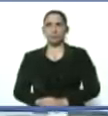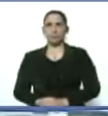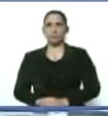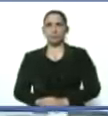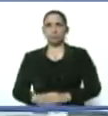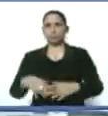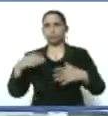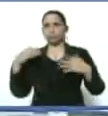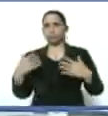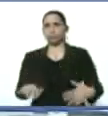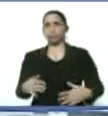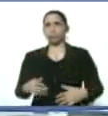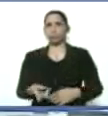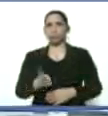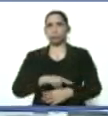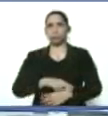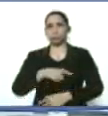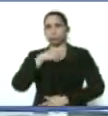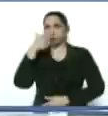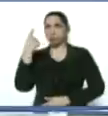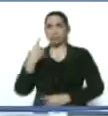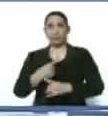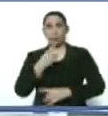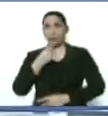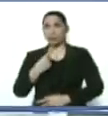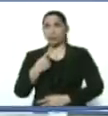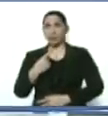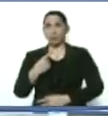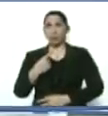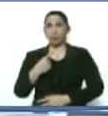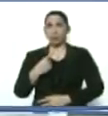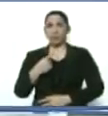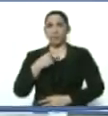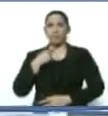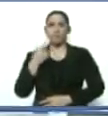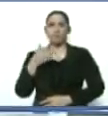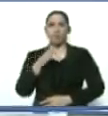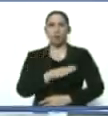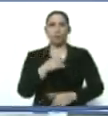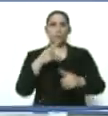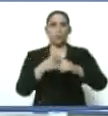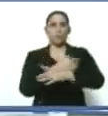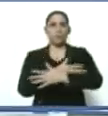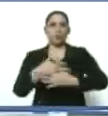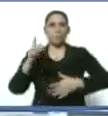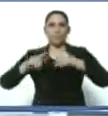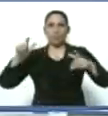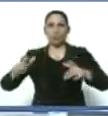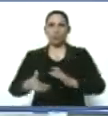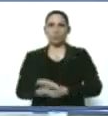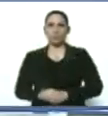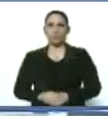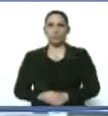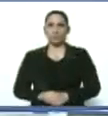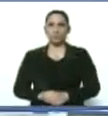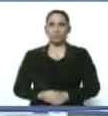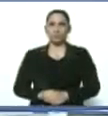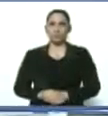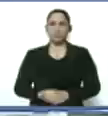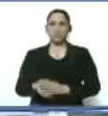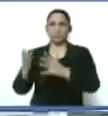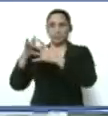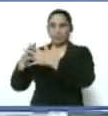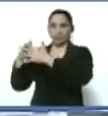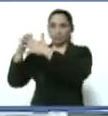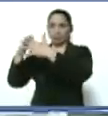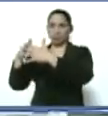escalofriante. Pero que tenemos que decirlo. El rango de muertes por millón de habitantes. Estados Unidos